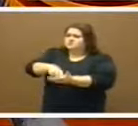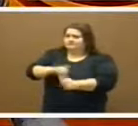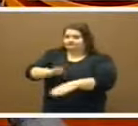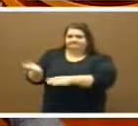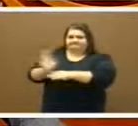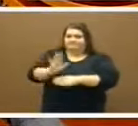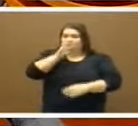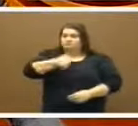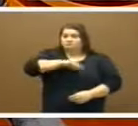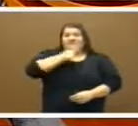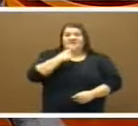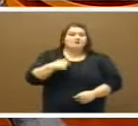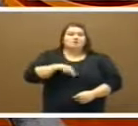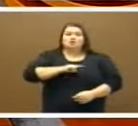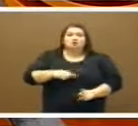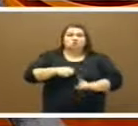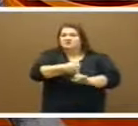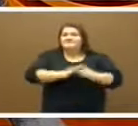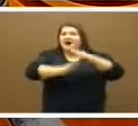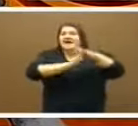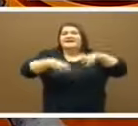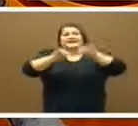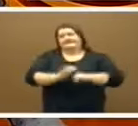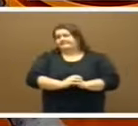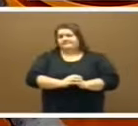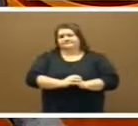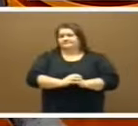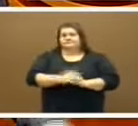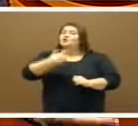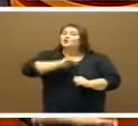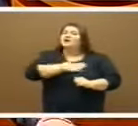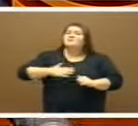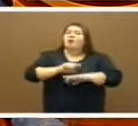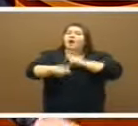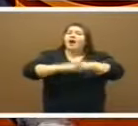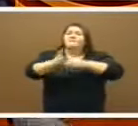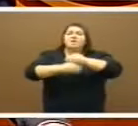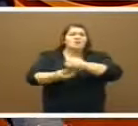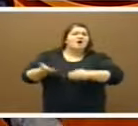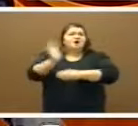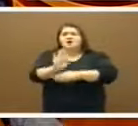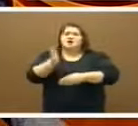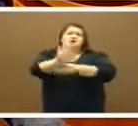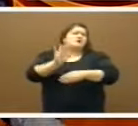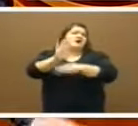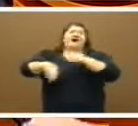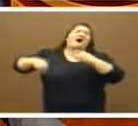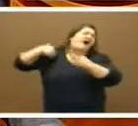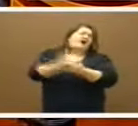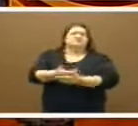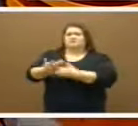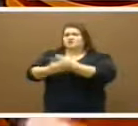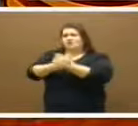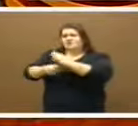Porque ya dijimos que no íbamos a descansar, señoras y señores diputados, que presentaríamos las enmiendas que fueran necesarias hasta que este Gobierno